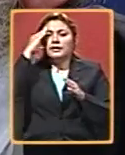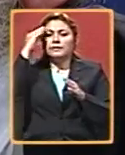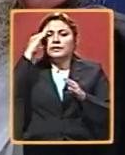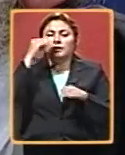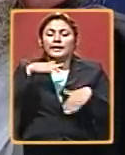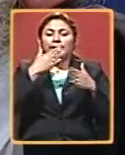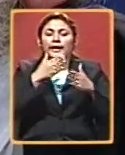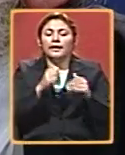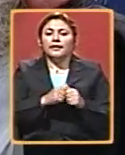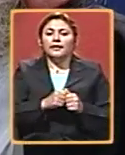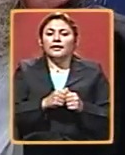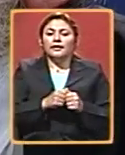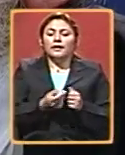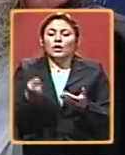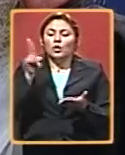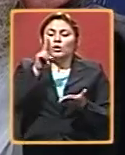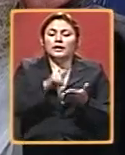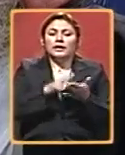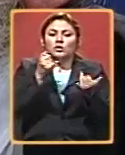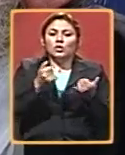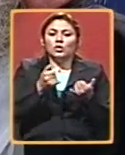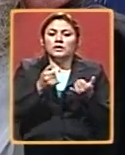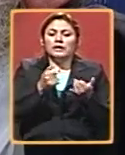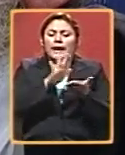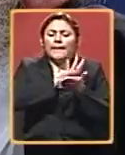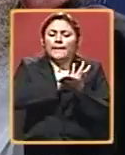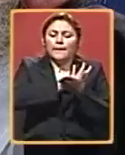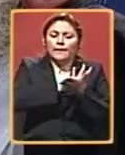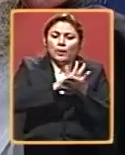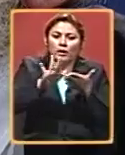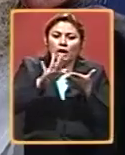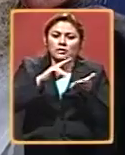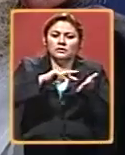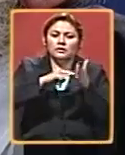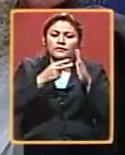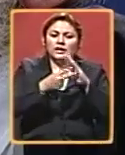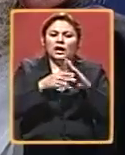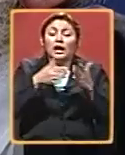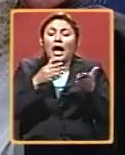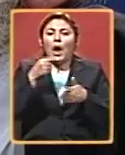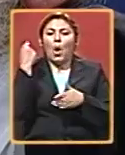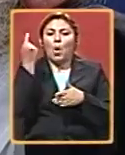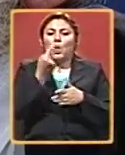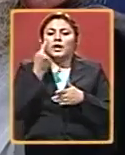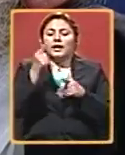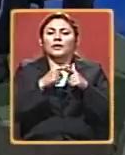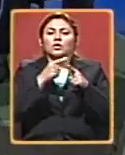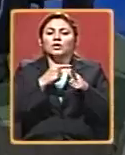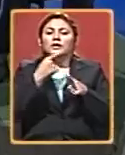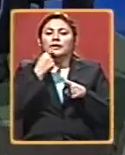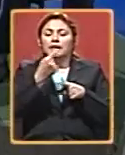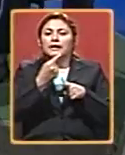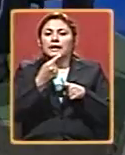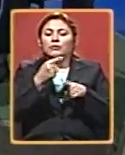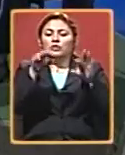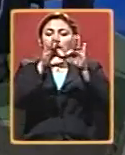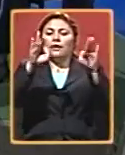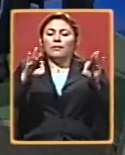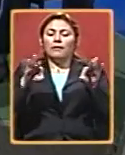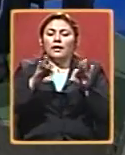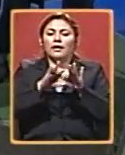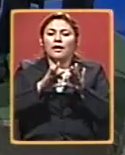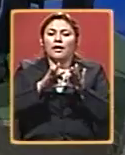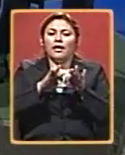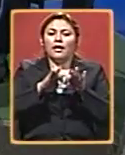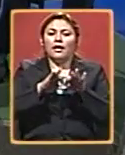experiencia es la de una contratación ya pura, ¿verdad? Y cuando dice una contratación pura, porque es la única, digamos, que está enmarcada en el marco,